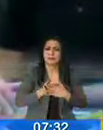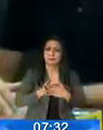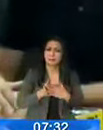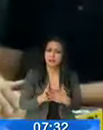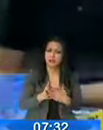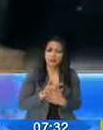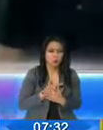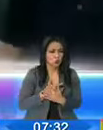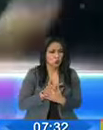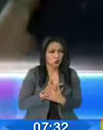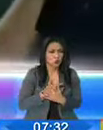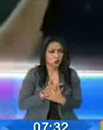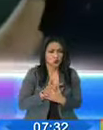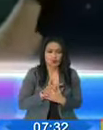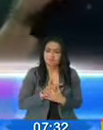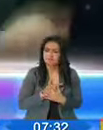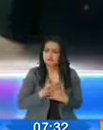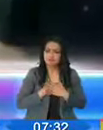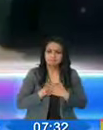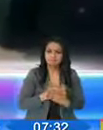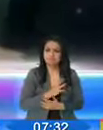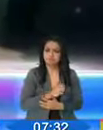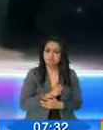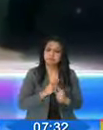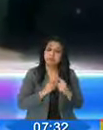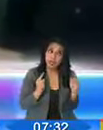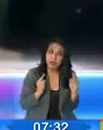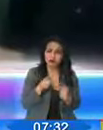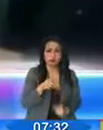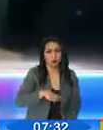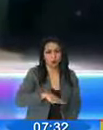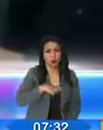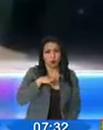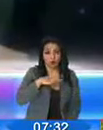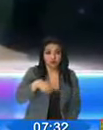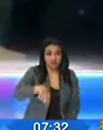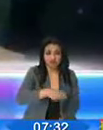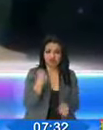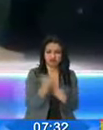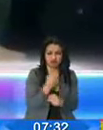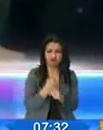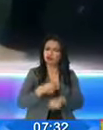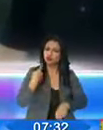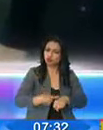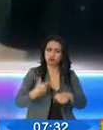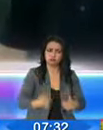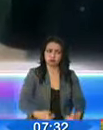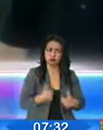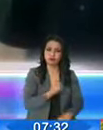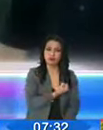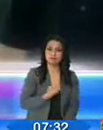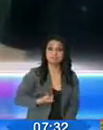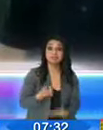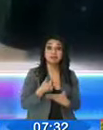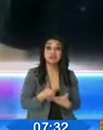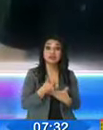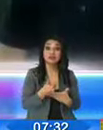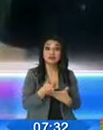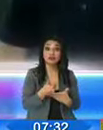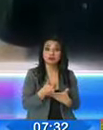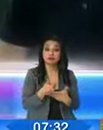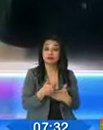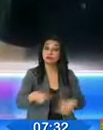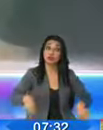dolidos, pero también orgullosos de este sacrificio que ellos hicieron en beneficio de todos